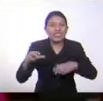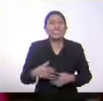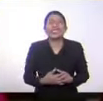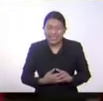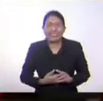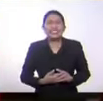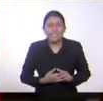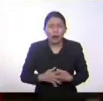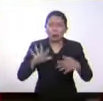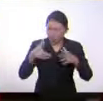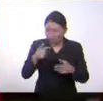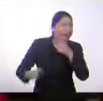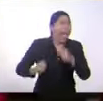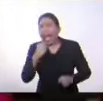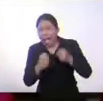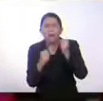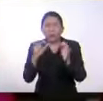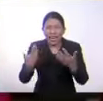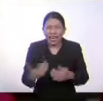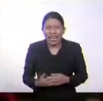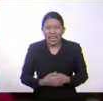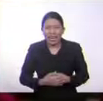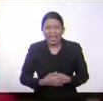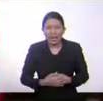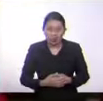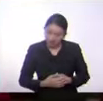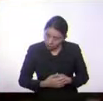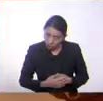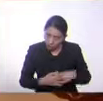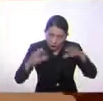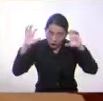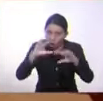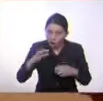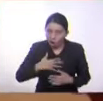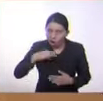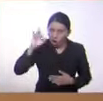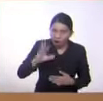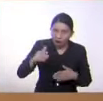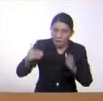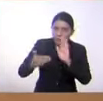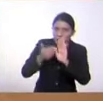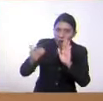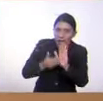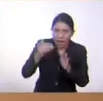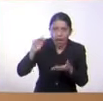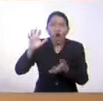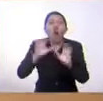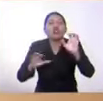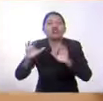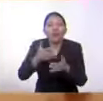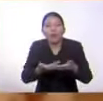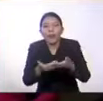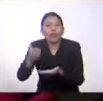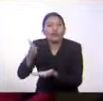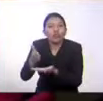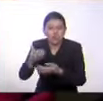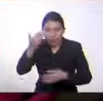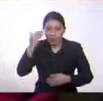¿Por qué corrías, pequeña? Ay, porque a los osos no les gusta que molesten a sus crías.